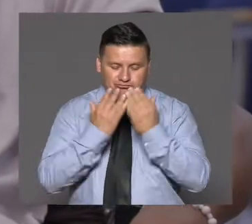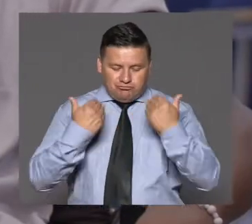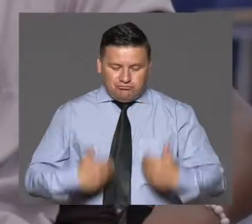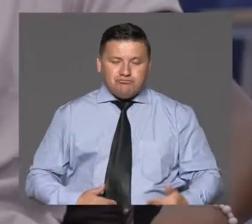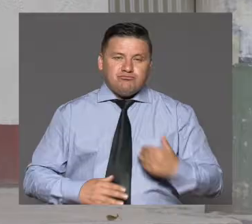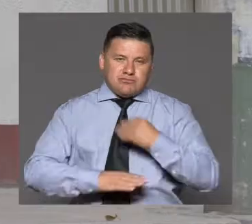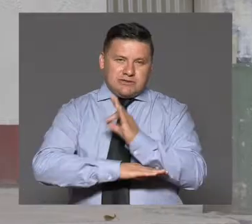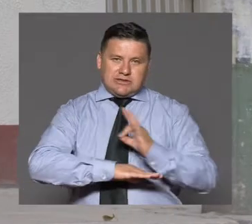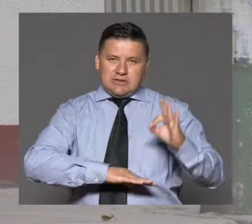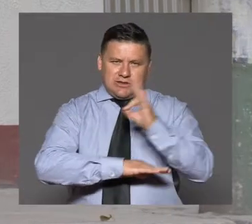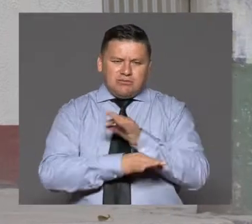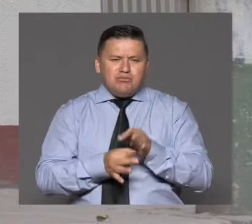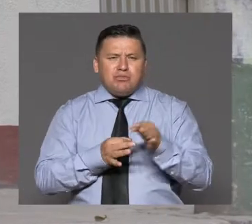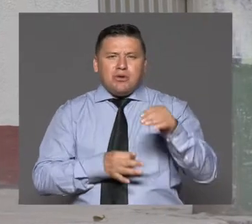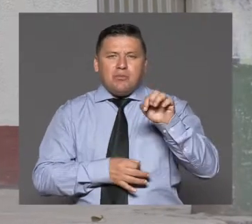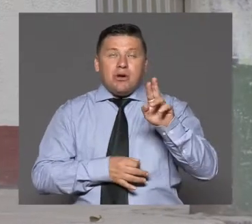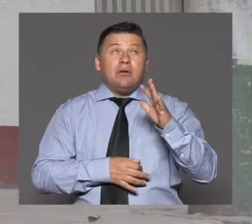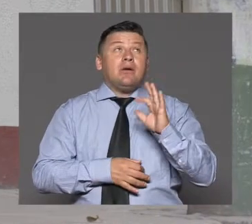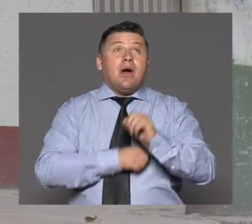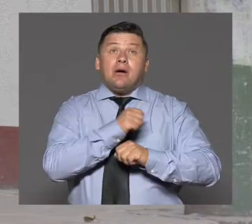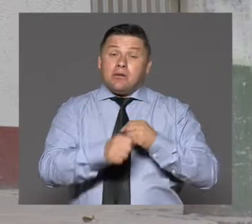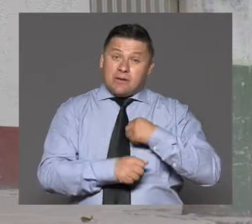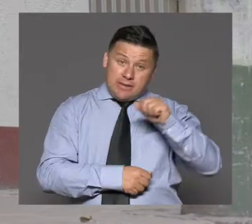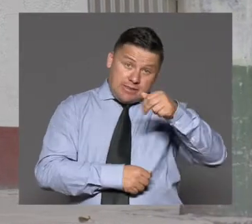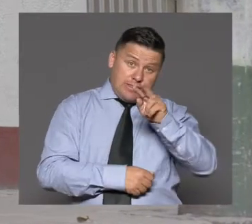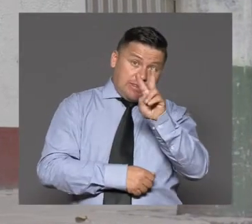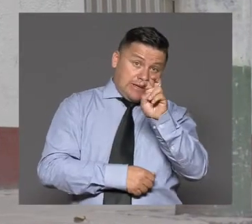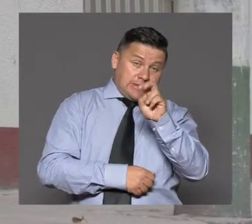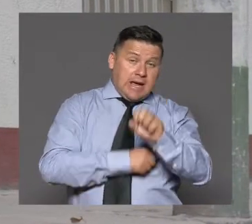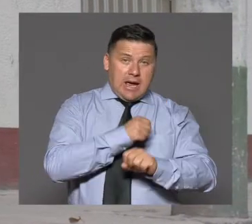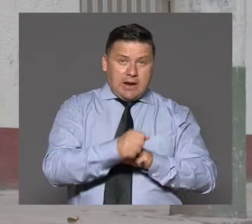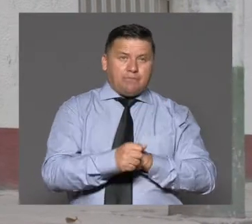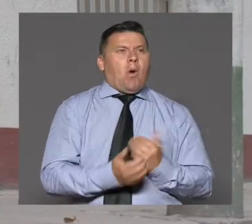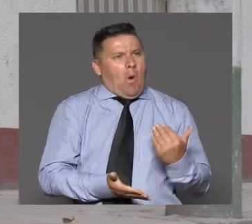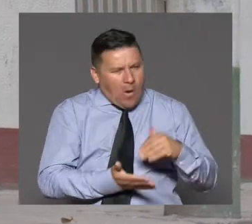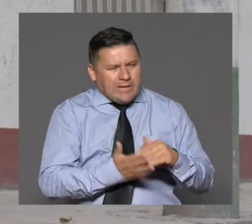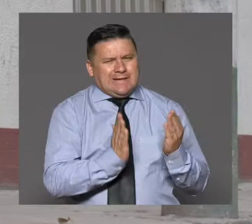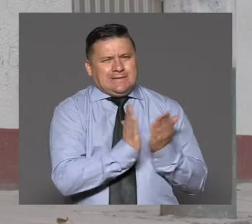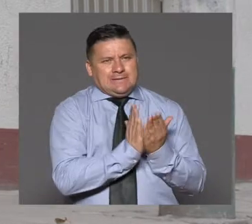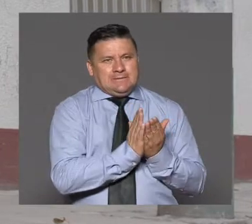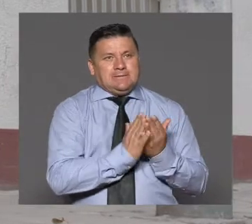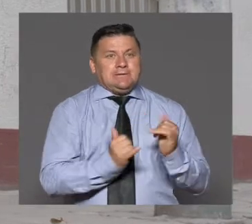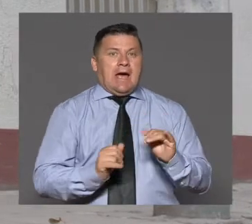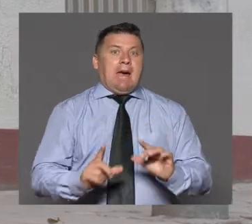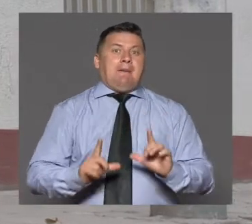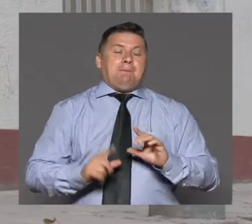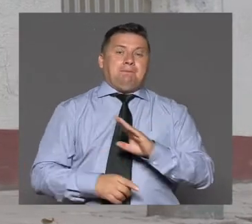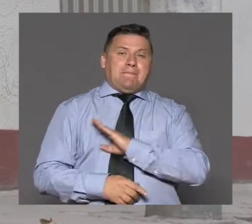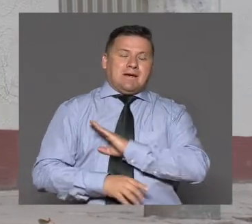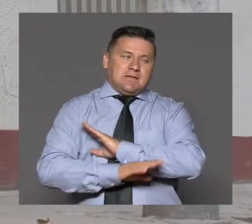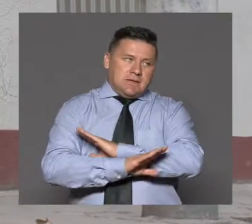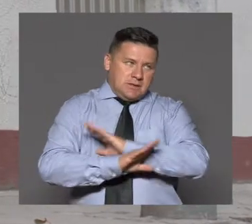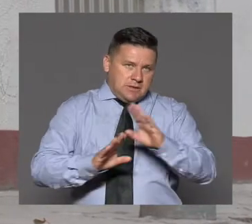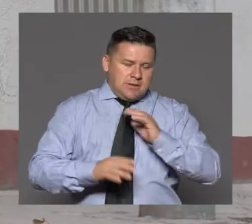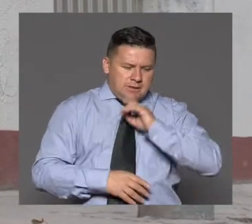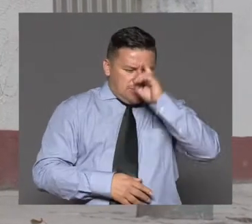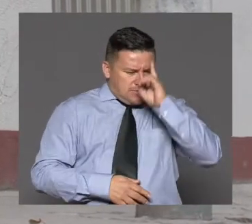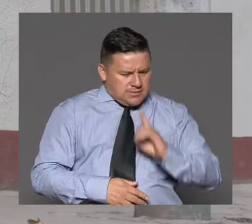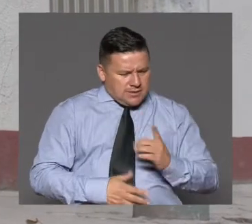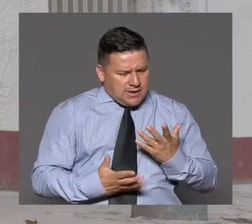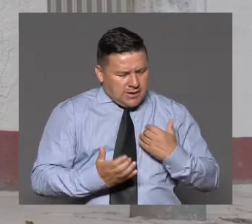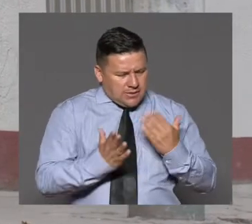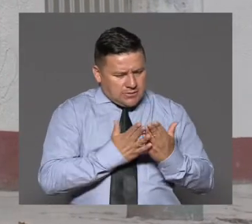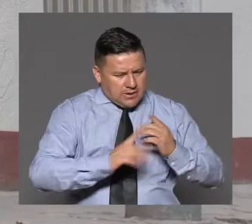Moniquirá. Como a la edad de los 17 años volví a retomar mis estudios, terminé pues mi bachiller, tomé la decisión de empezar a